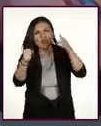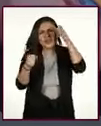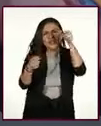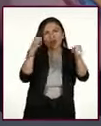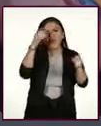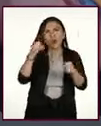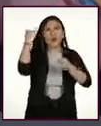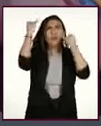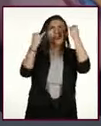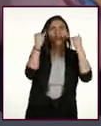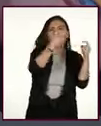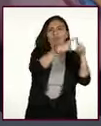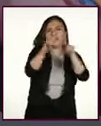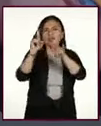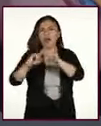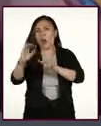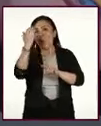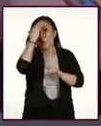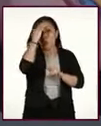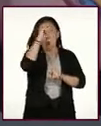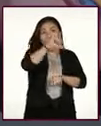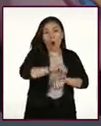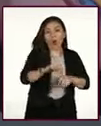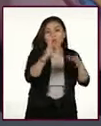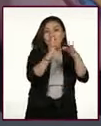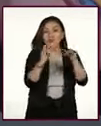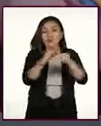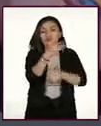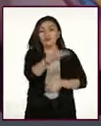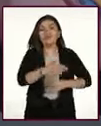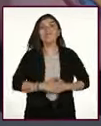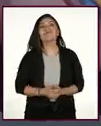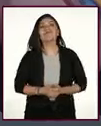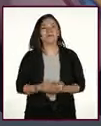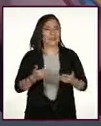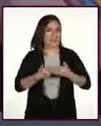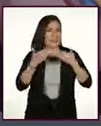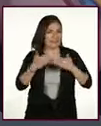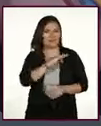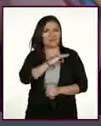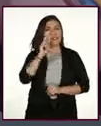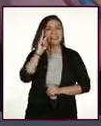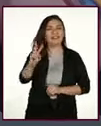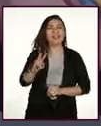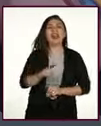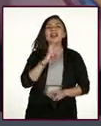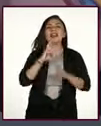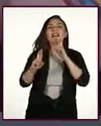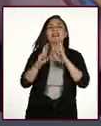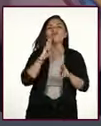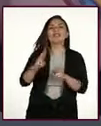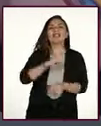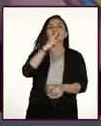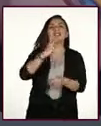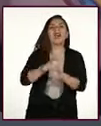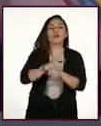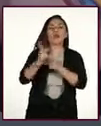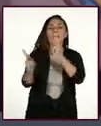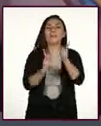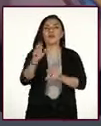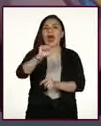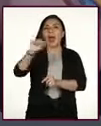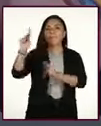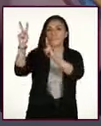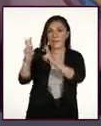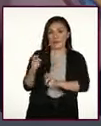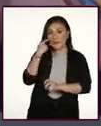estas reflexiones, con los conocimientos que nos está aportando Fanny, ¿qué les parece si revisamos las respuestas de la segunda pregunta